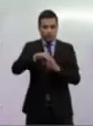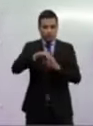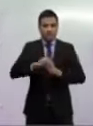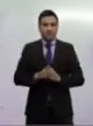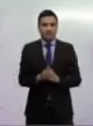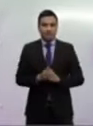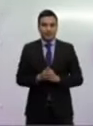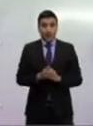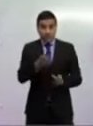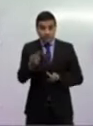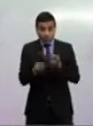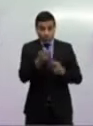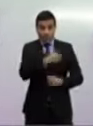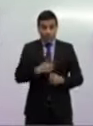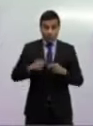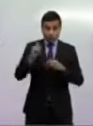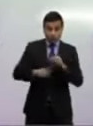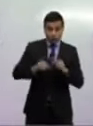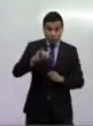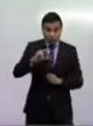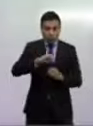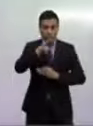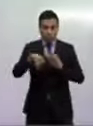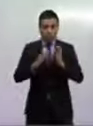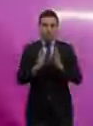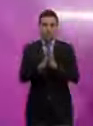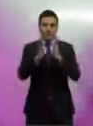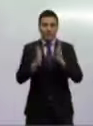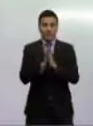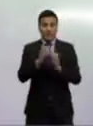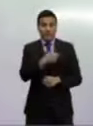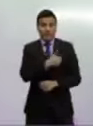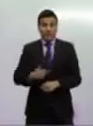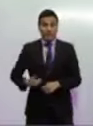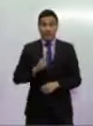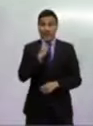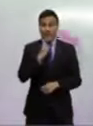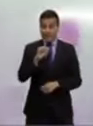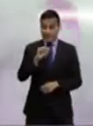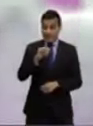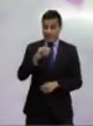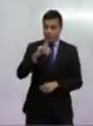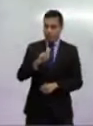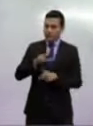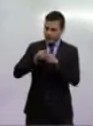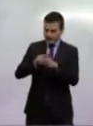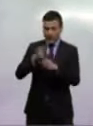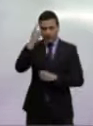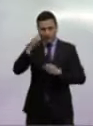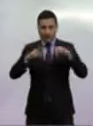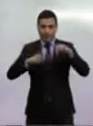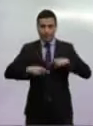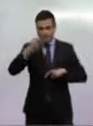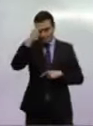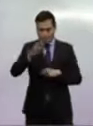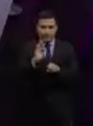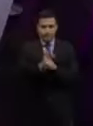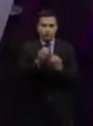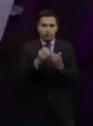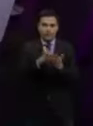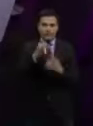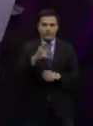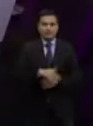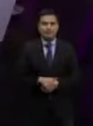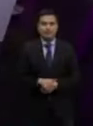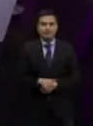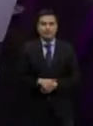sea un verdadero ejercicio y que el presidente Andrés Manuel López Obrador pueda continuar por el bien del pueblo mexicano. Muchas gracias. Pues